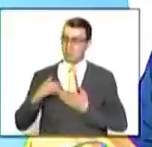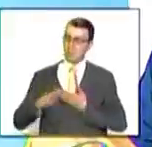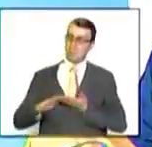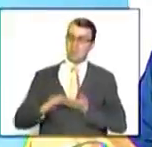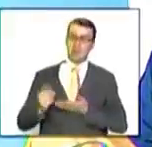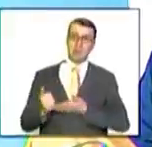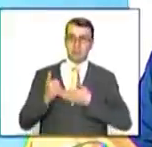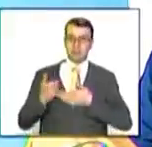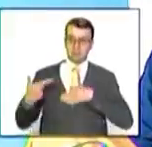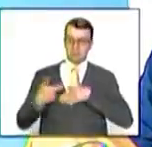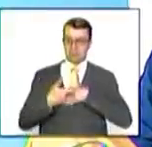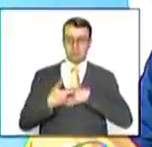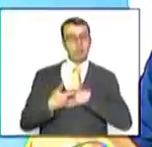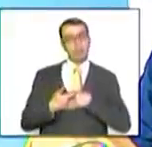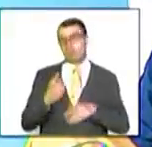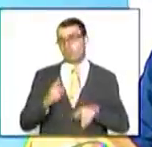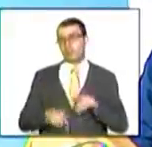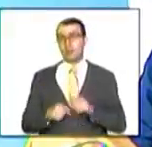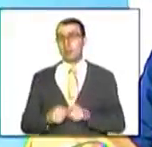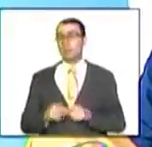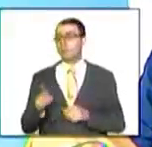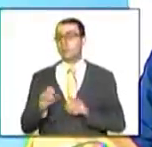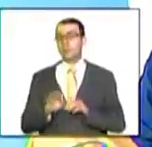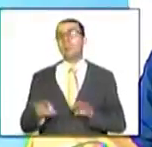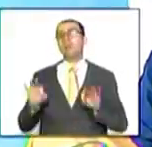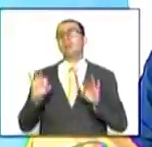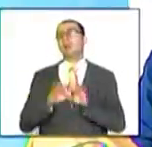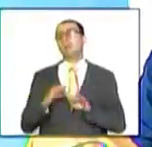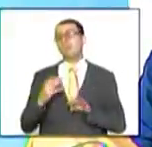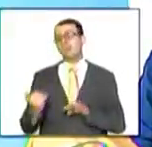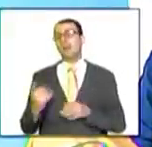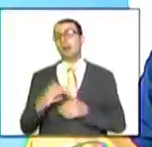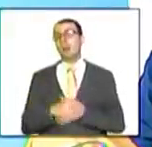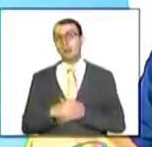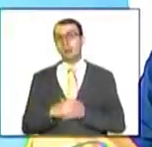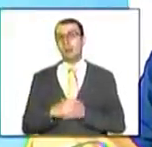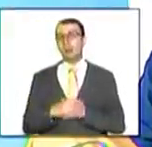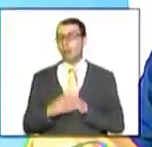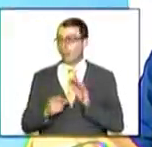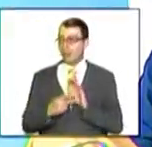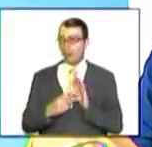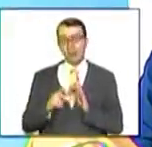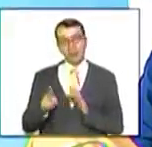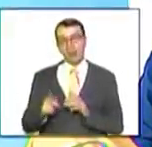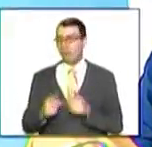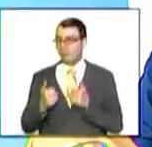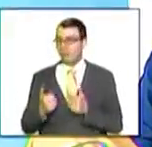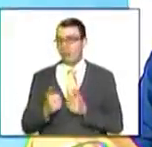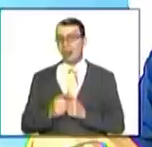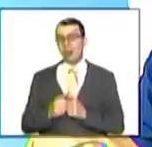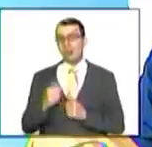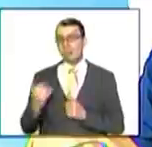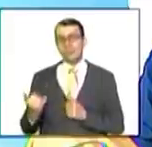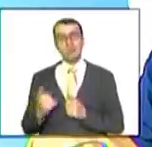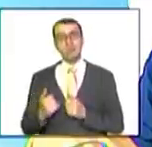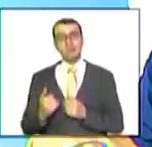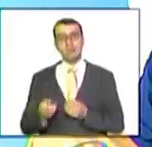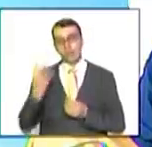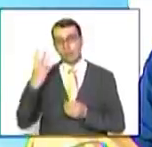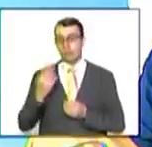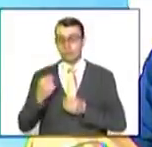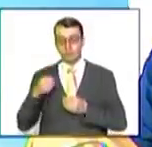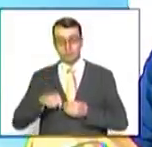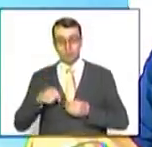más importante. Y entonces, siendo un método muy bueno, siendo un producto que produce el mismo